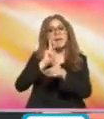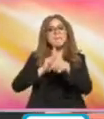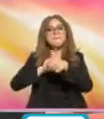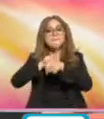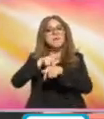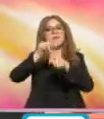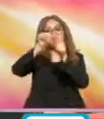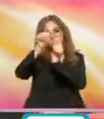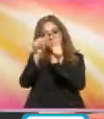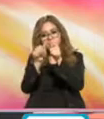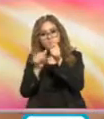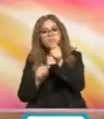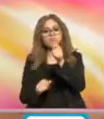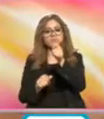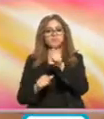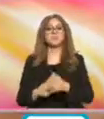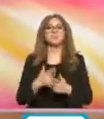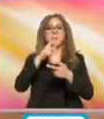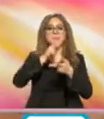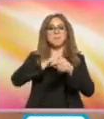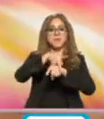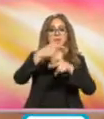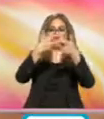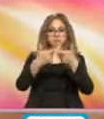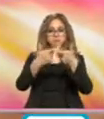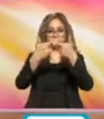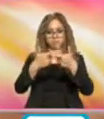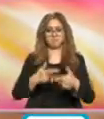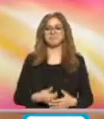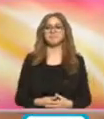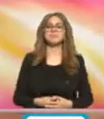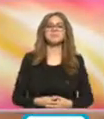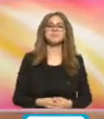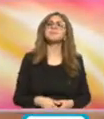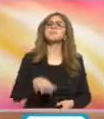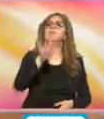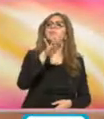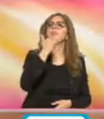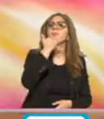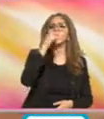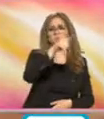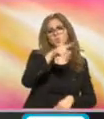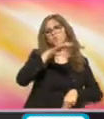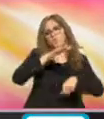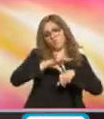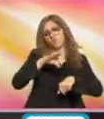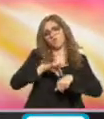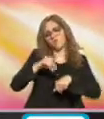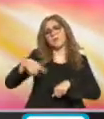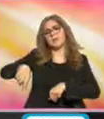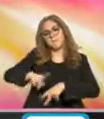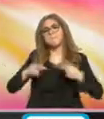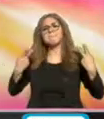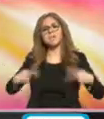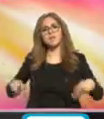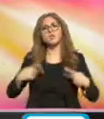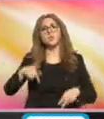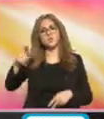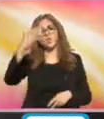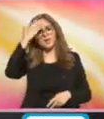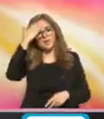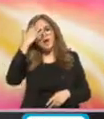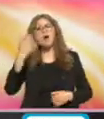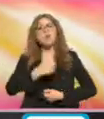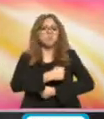piel del excedente. Doctor, y esta posibilidad, por ejemplo, tú eres el médico obviamente, de que muchas veces los que bajan de peso, entonces les sobra